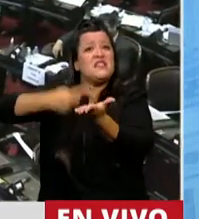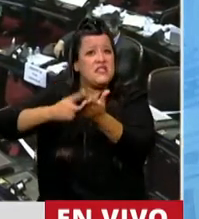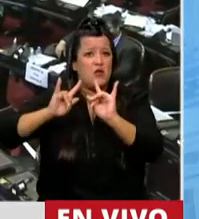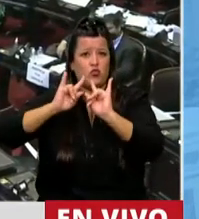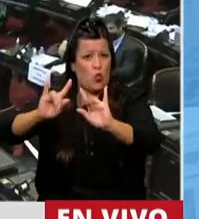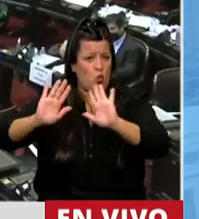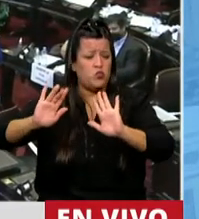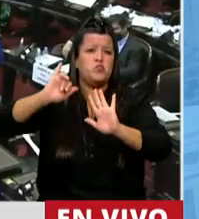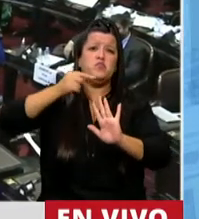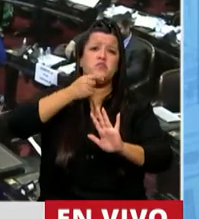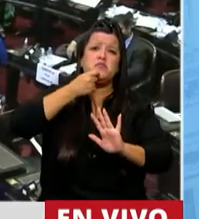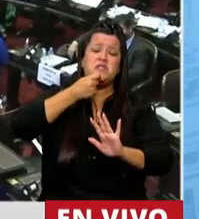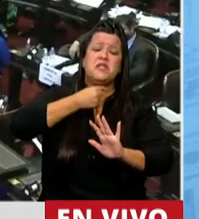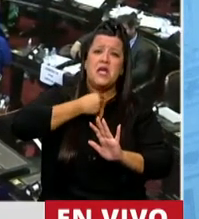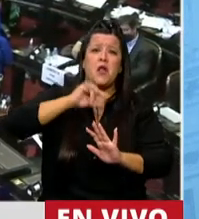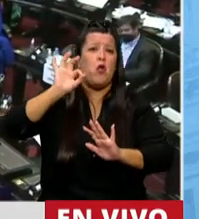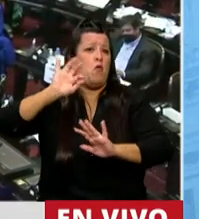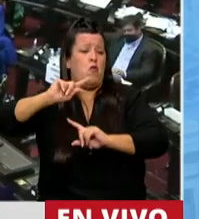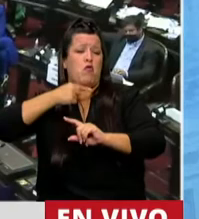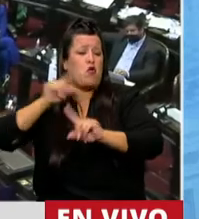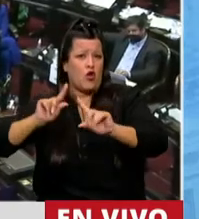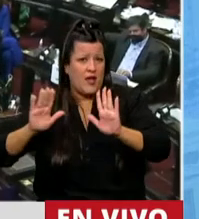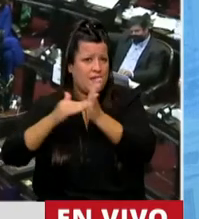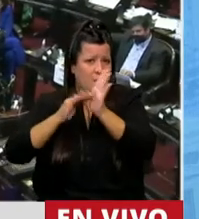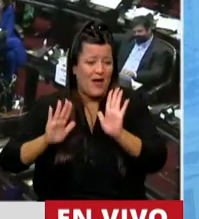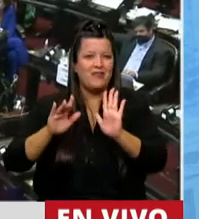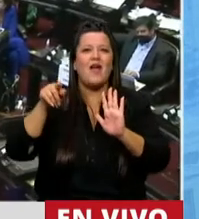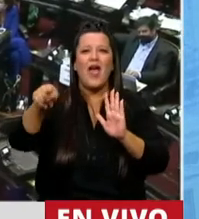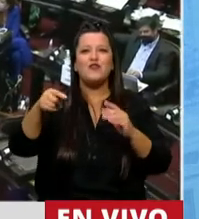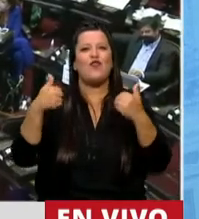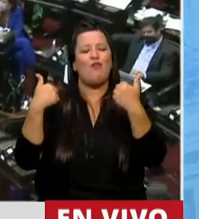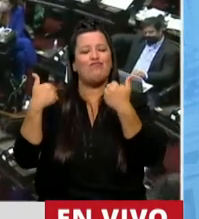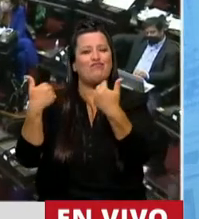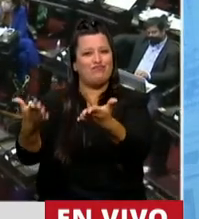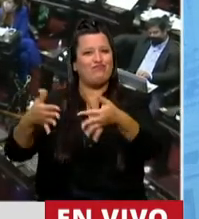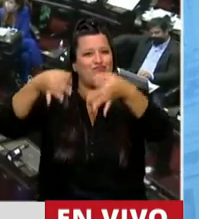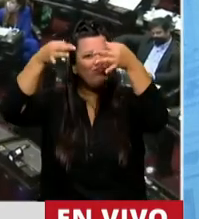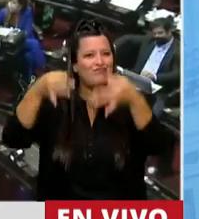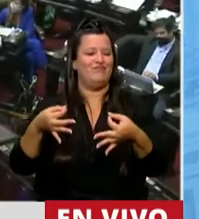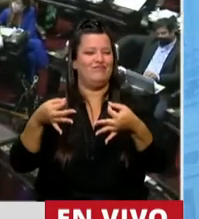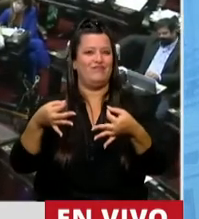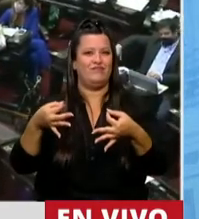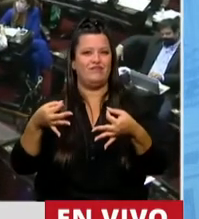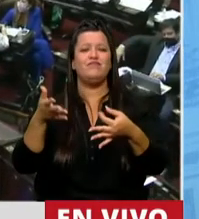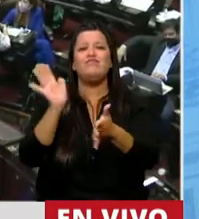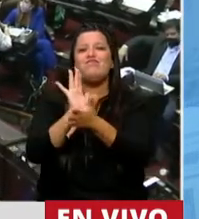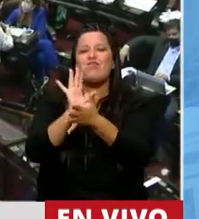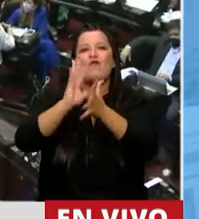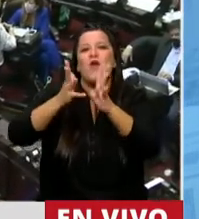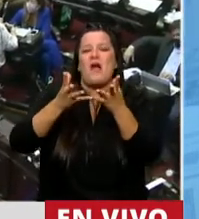vez, viene a dar certidumbre y significa una